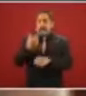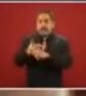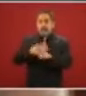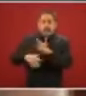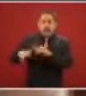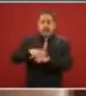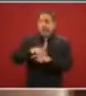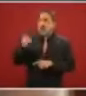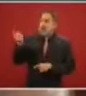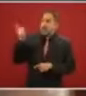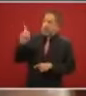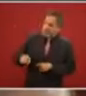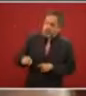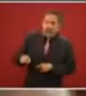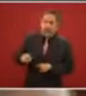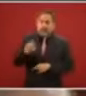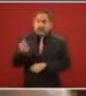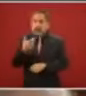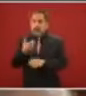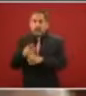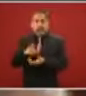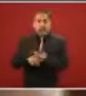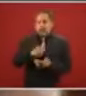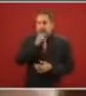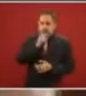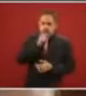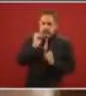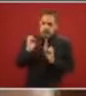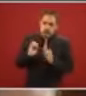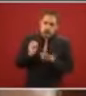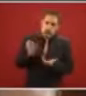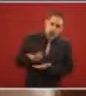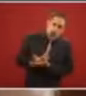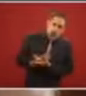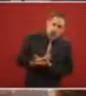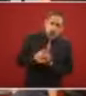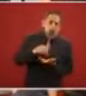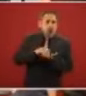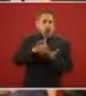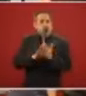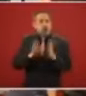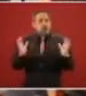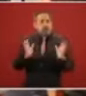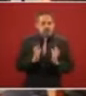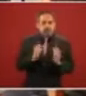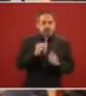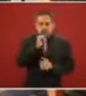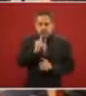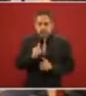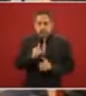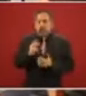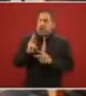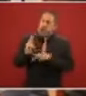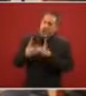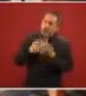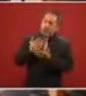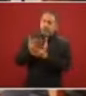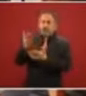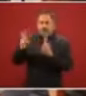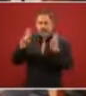giró una instrucción, pero no ha llegado, yo creo, porque no se ha concretado la cita. Si pudiera retomar el tema, por